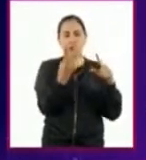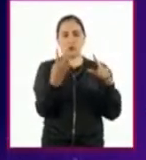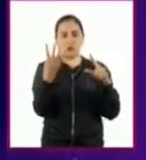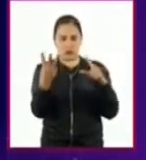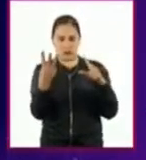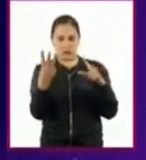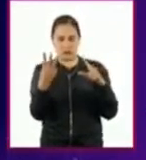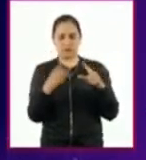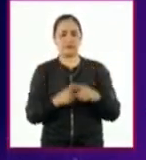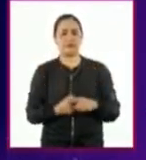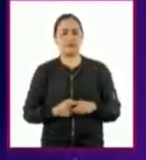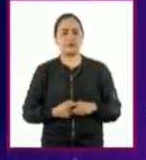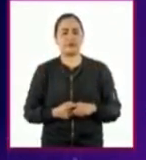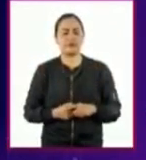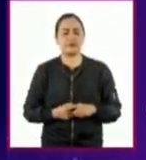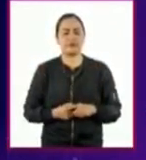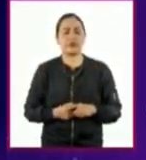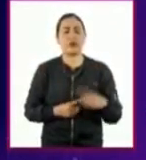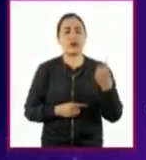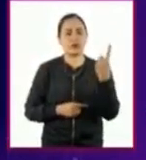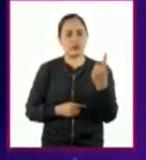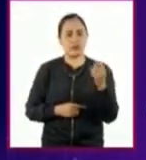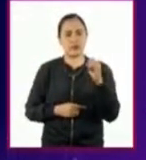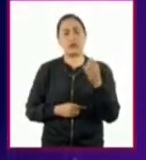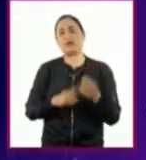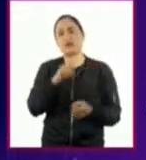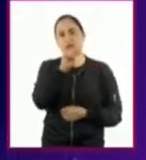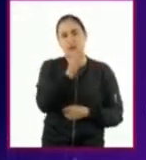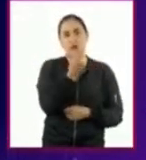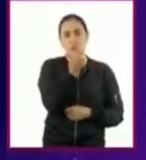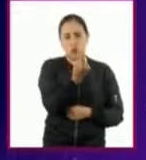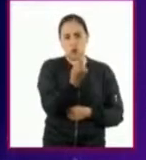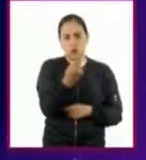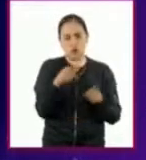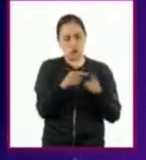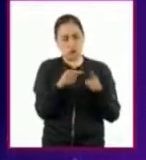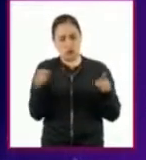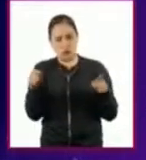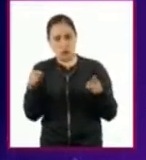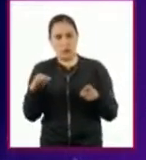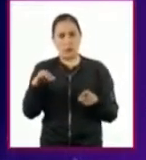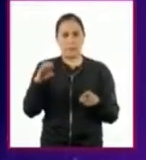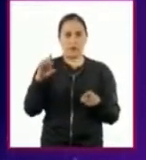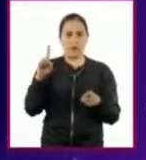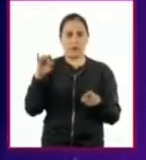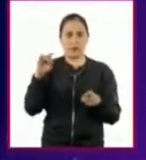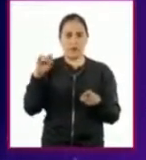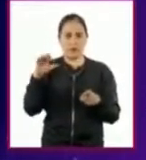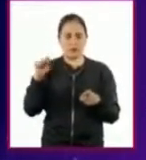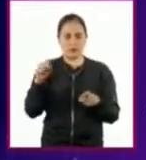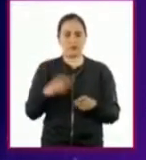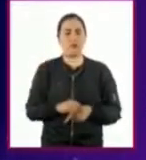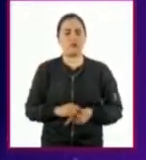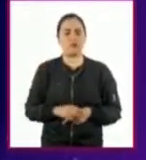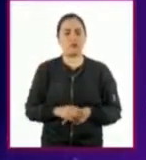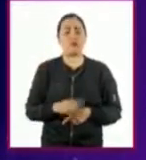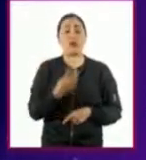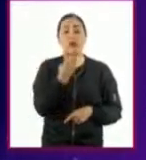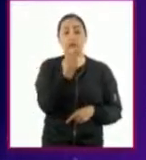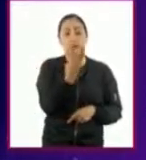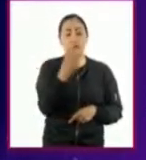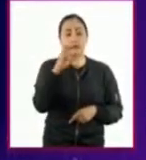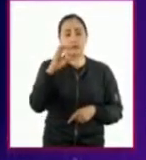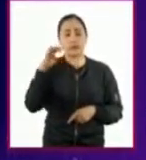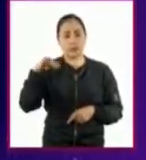dice, T1 medidas, que cuenta como dos palabras. Después, 3 centímetros, 3